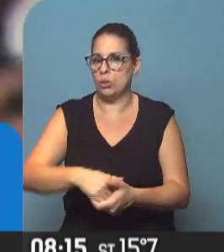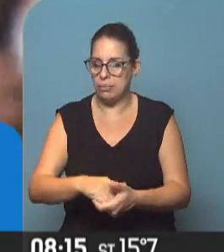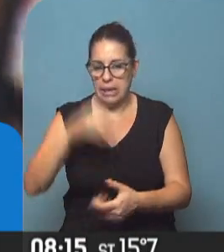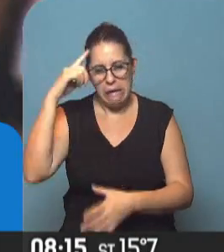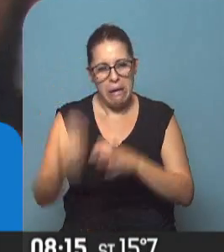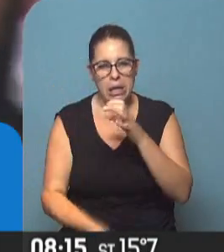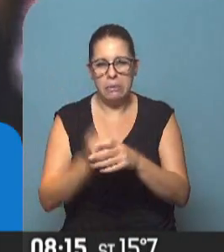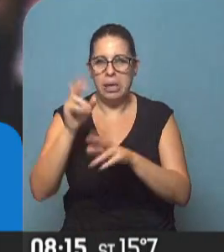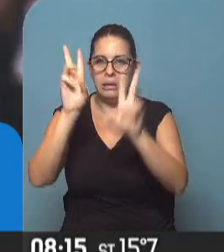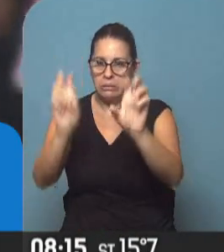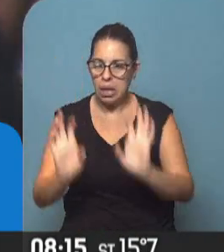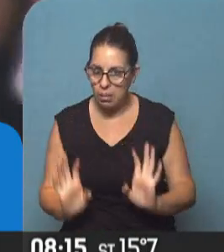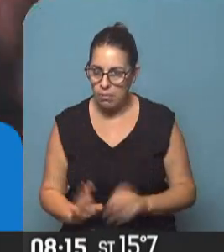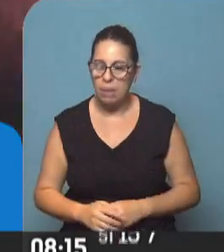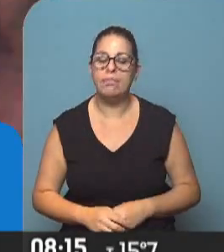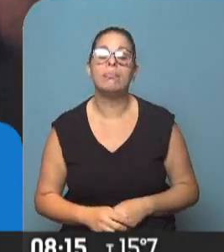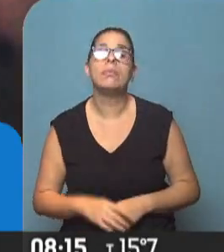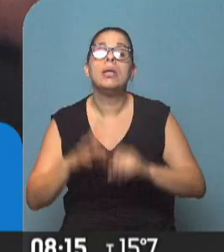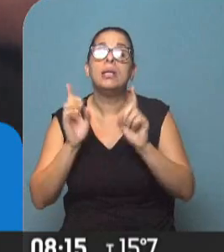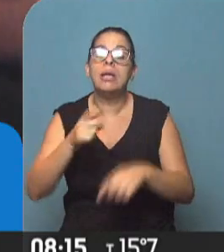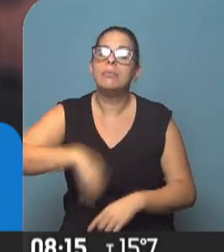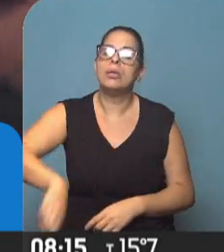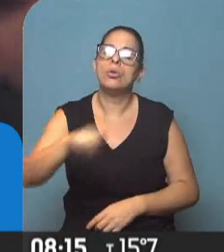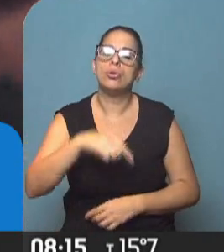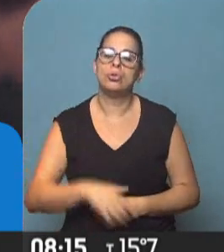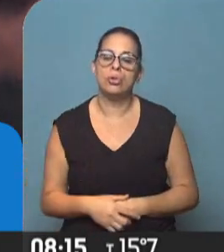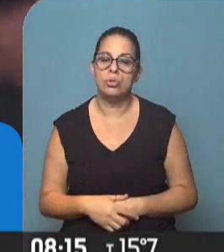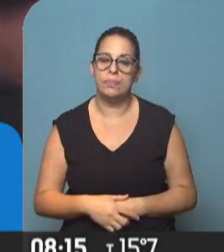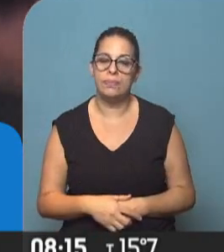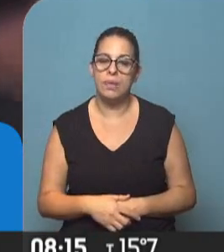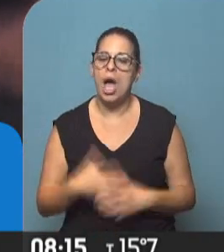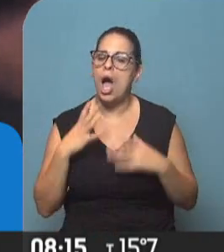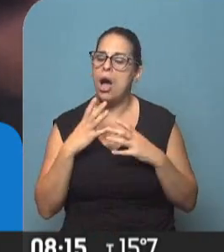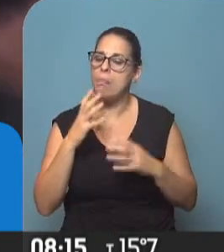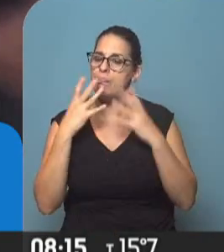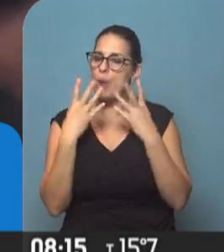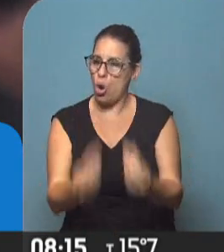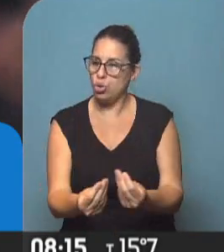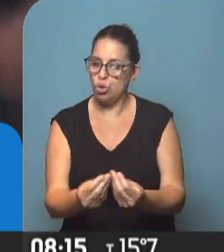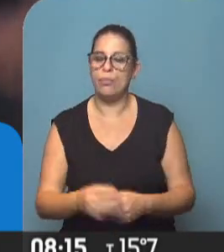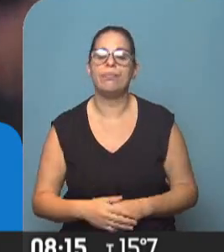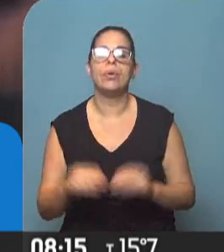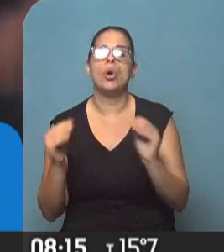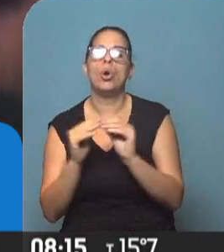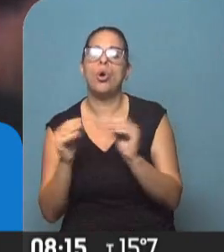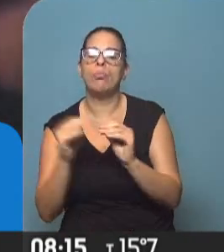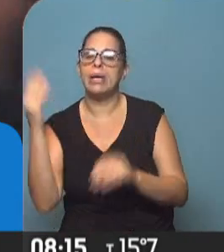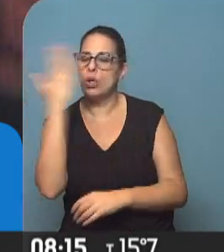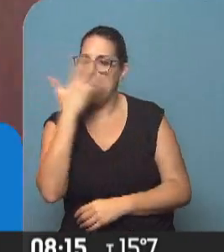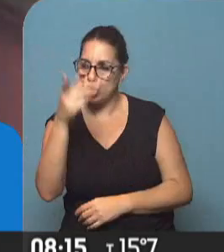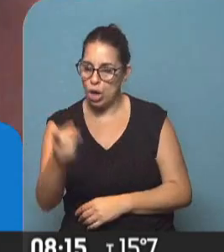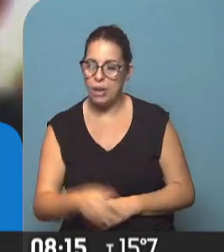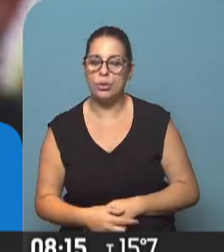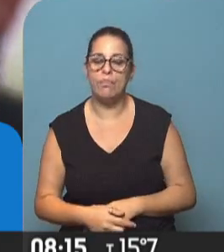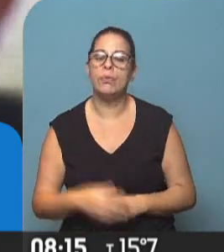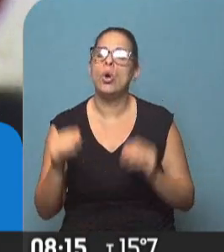inventa alguna causa. Por eso nosotros bancamos al compañero Hugo Moyano,